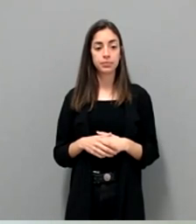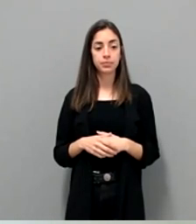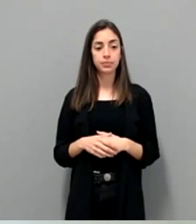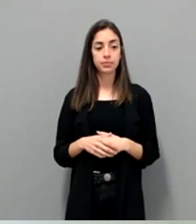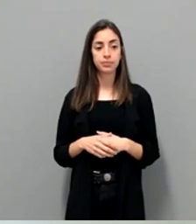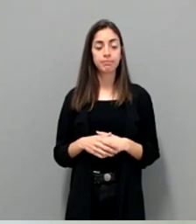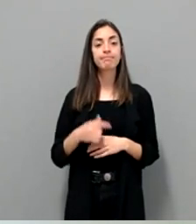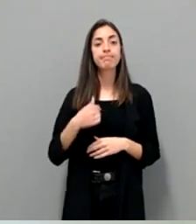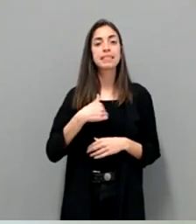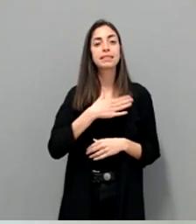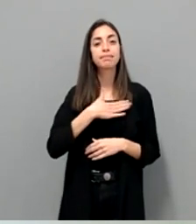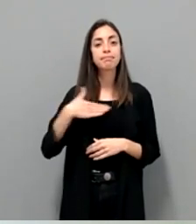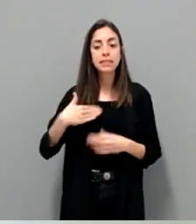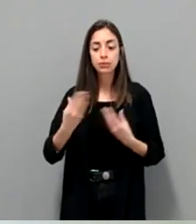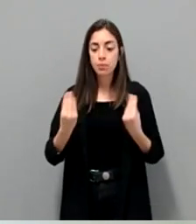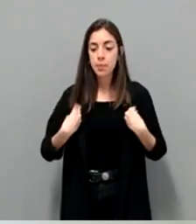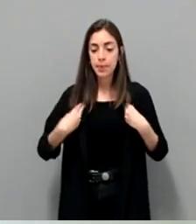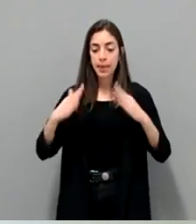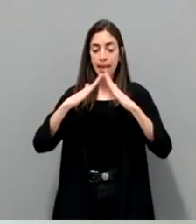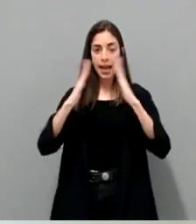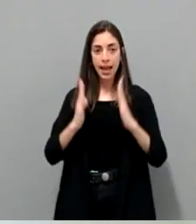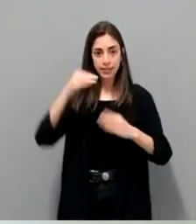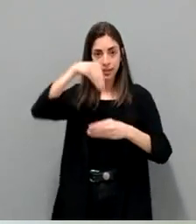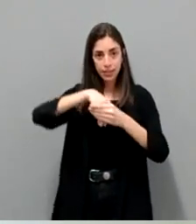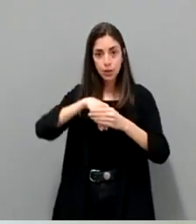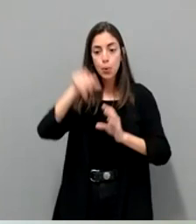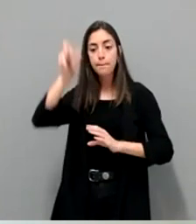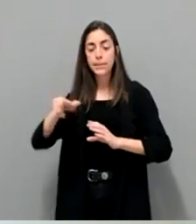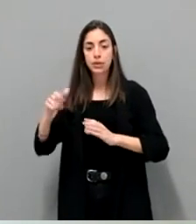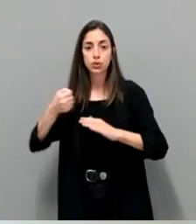Yo quiero vivir en mi casa con una interna que me ayude.